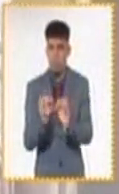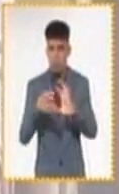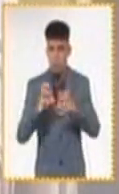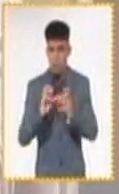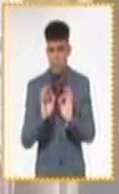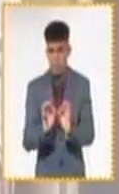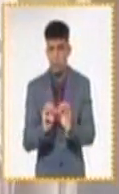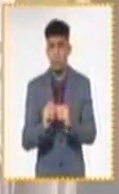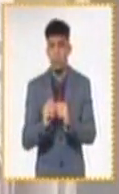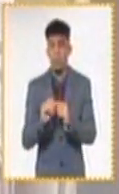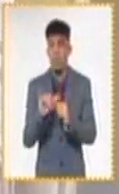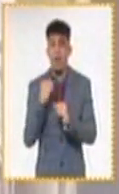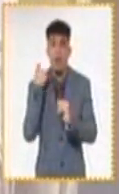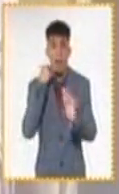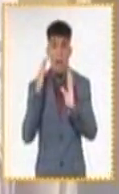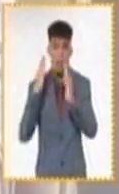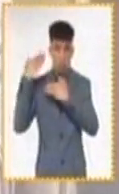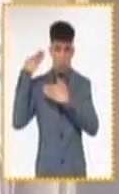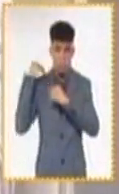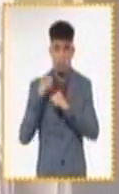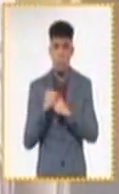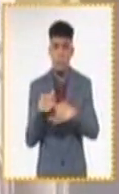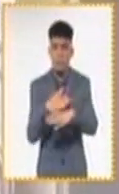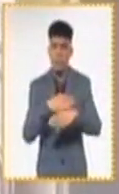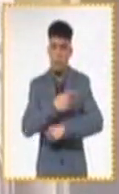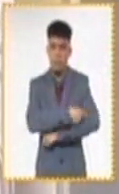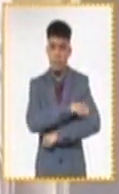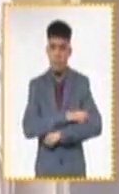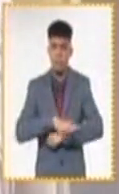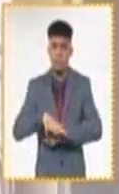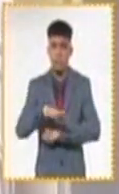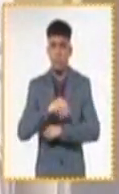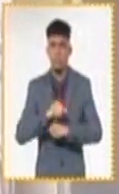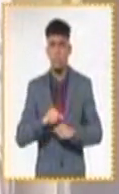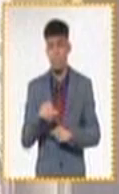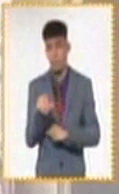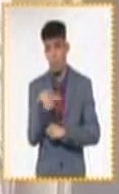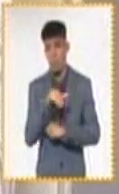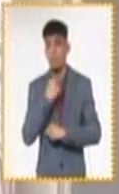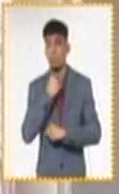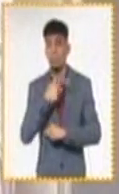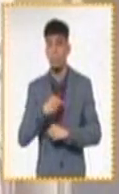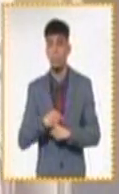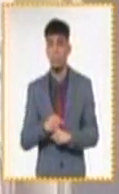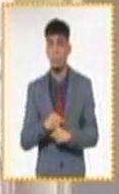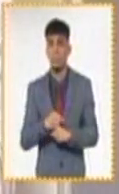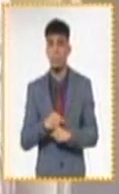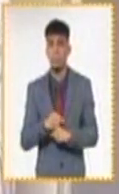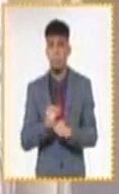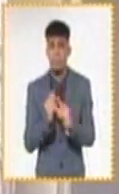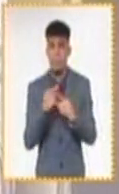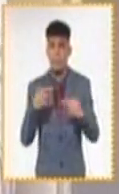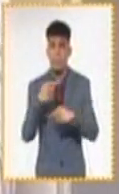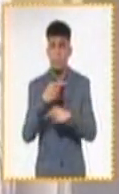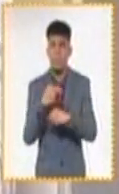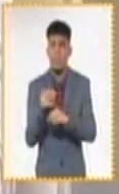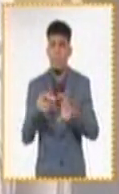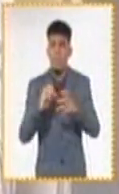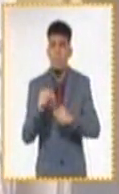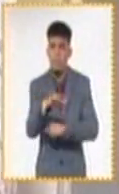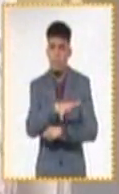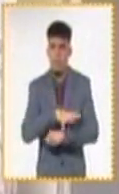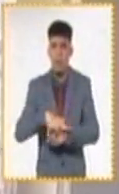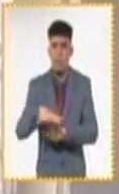transnacionales, de nación destinada, de un pueblo destinado, y que es un poco también lo que está en la base de este proceso que estamos viendo, del cual